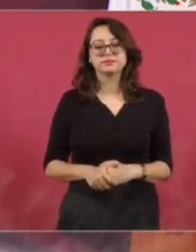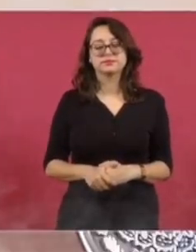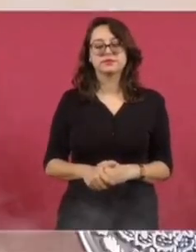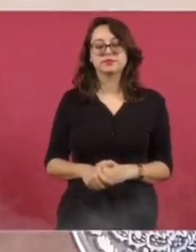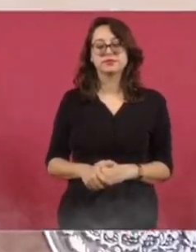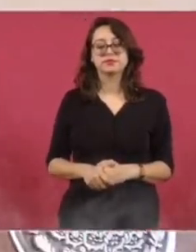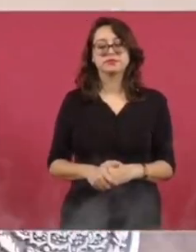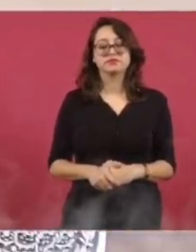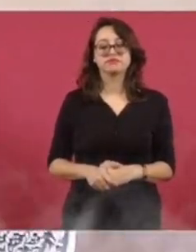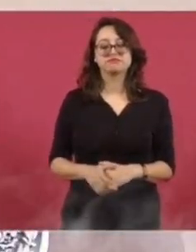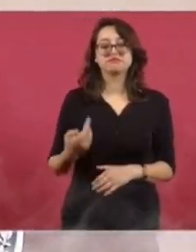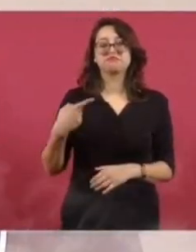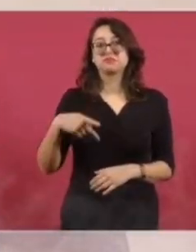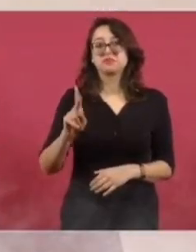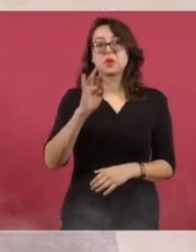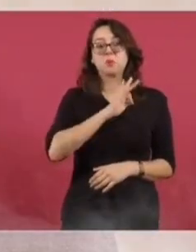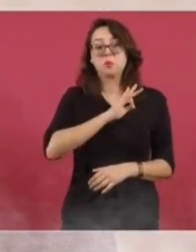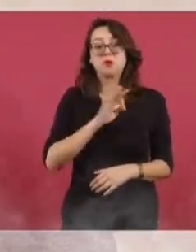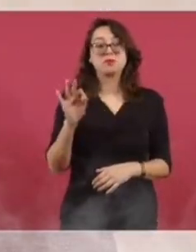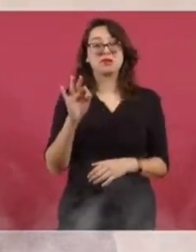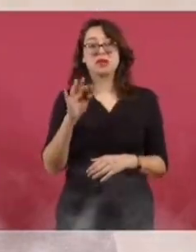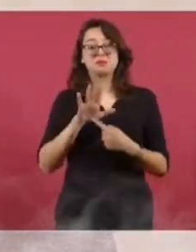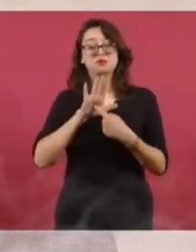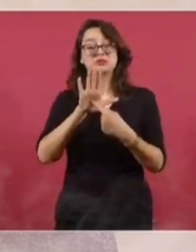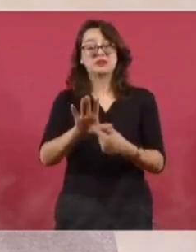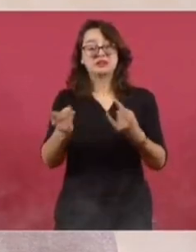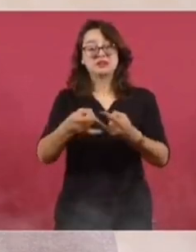tengo infinidad de casos,